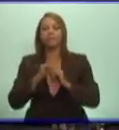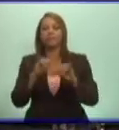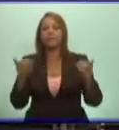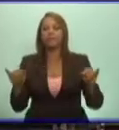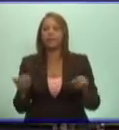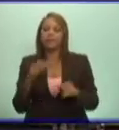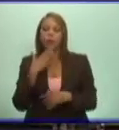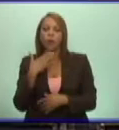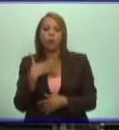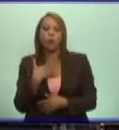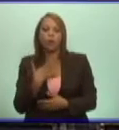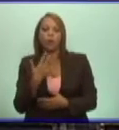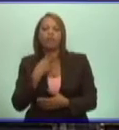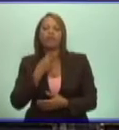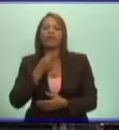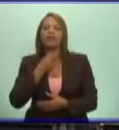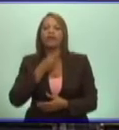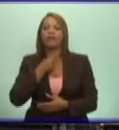cómo se va a evaluar el curso escolar